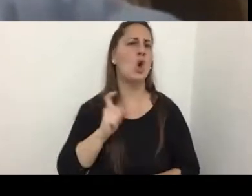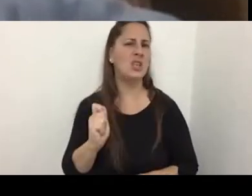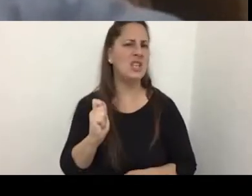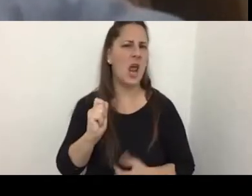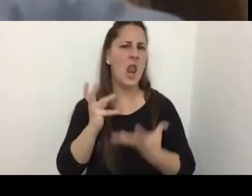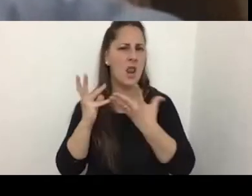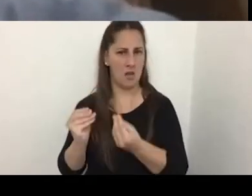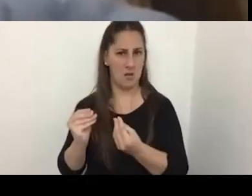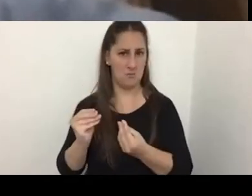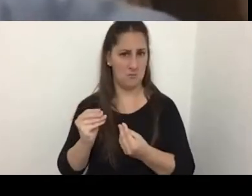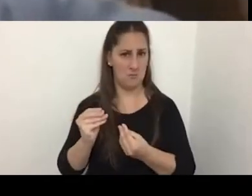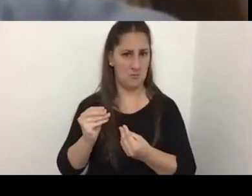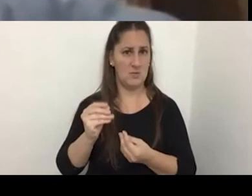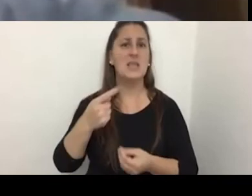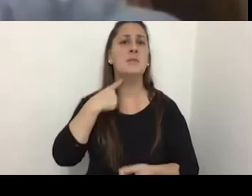¿España tiene mucho petróleo?